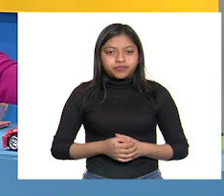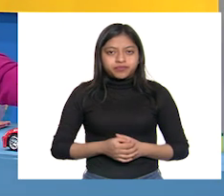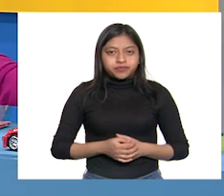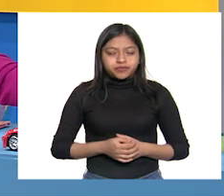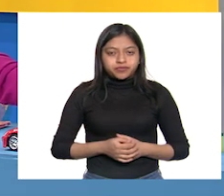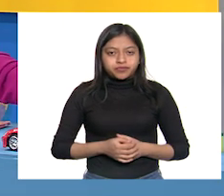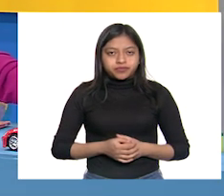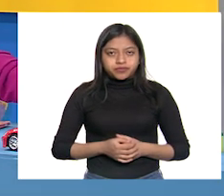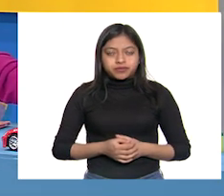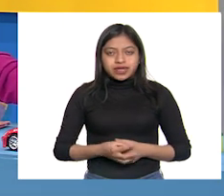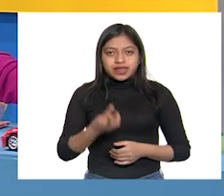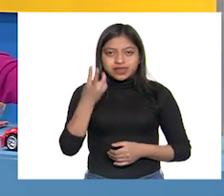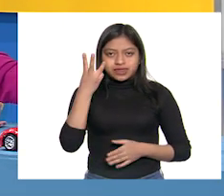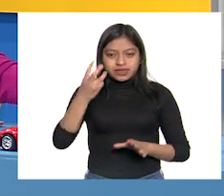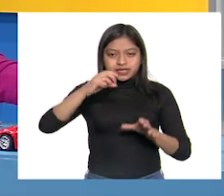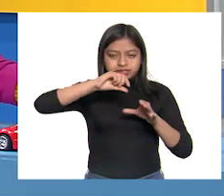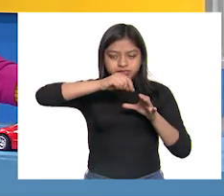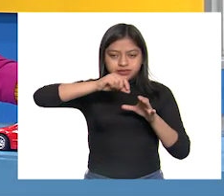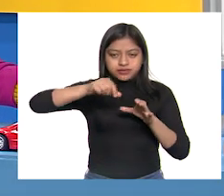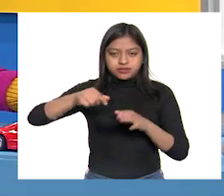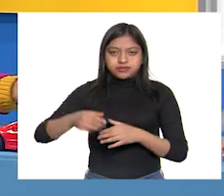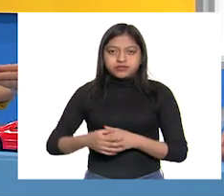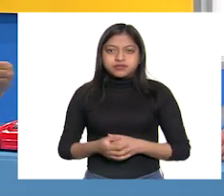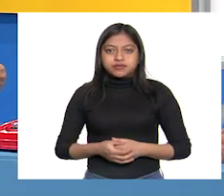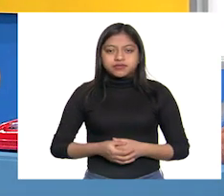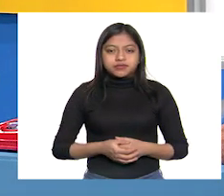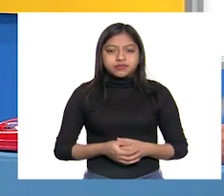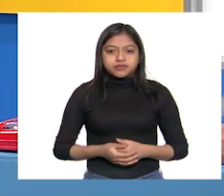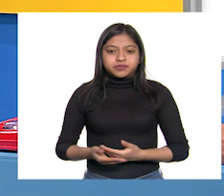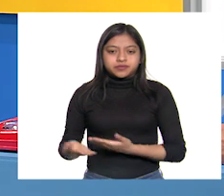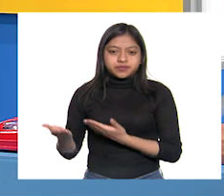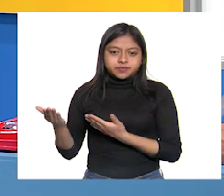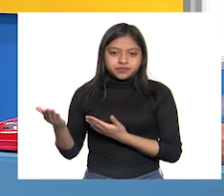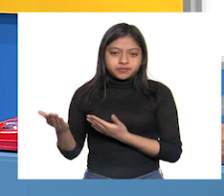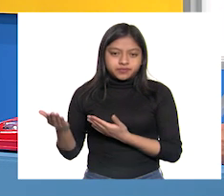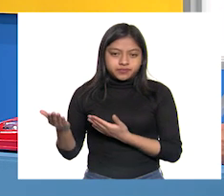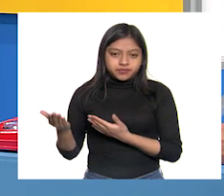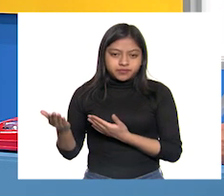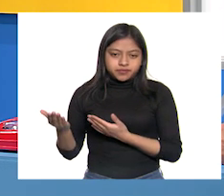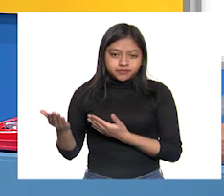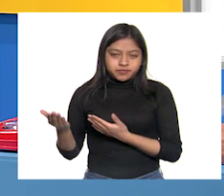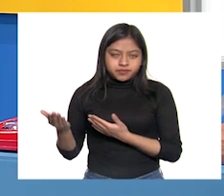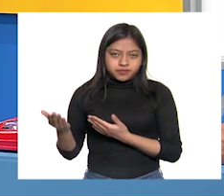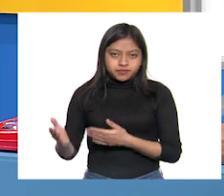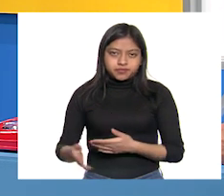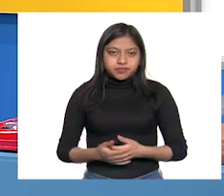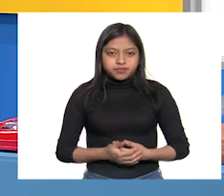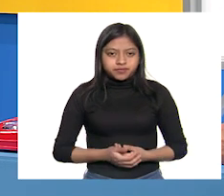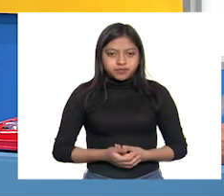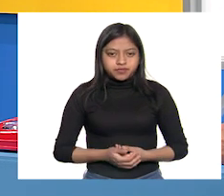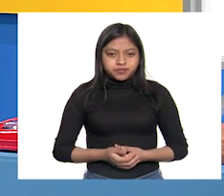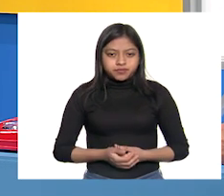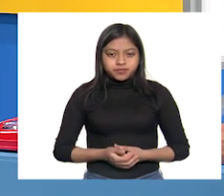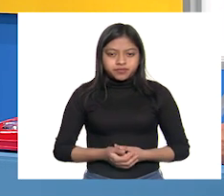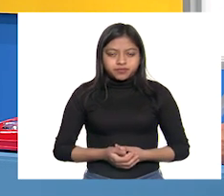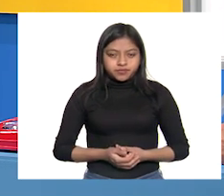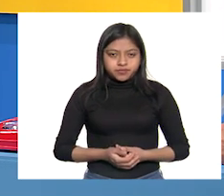tuercas, aquí tenemos y rondana, Ujú. voy a ponérsela.